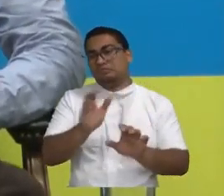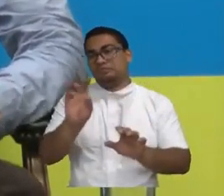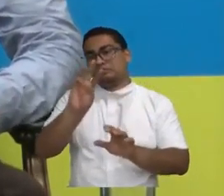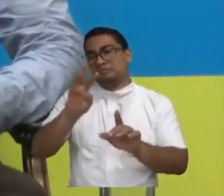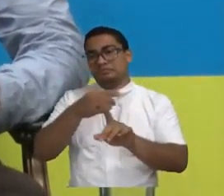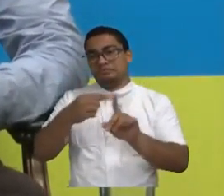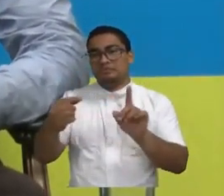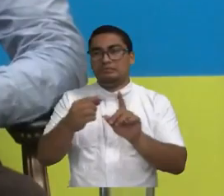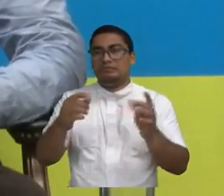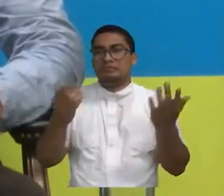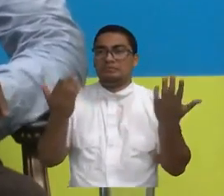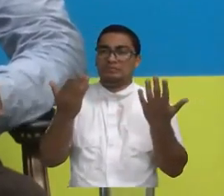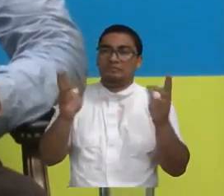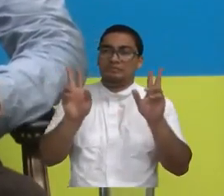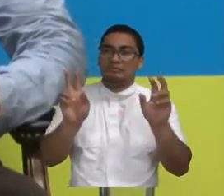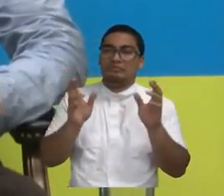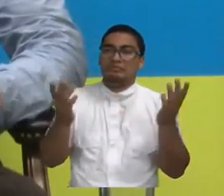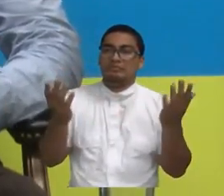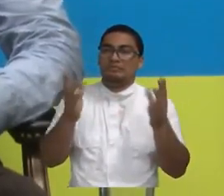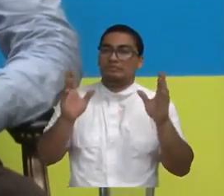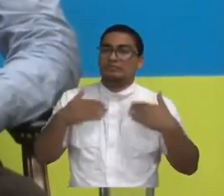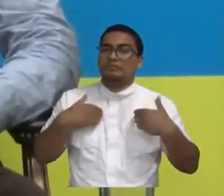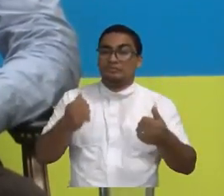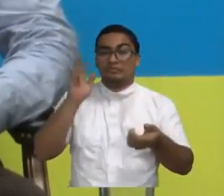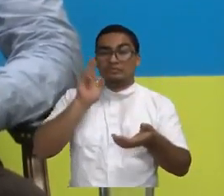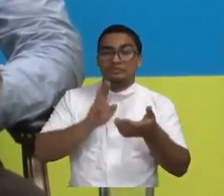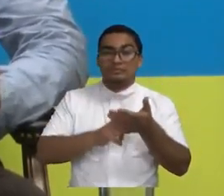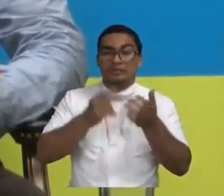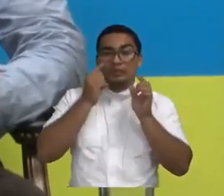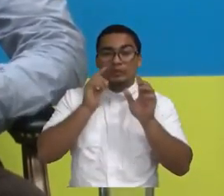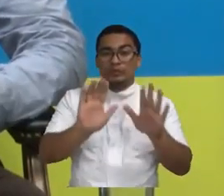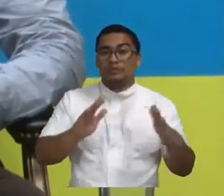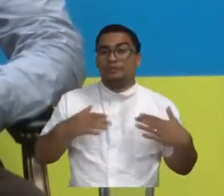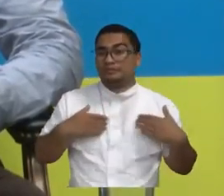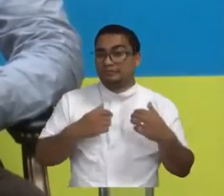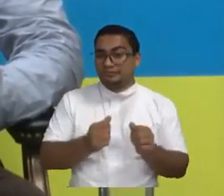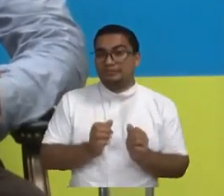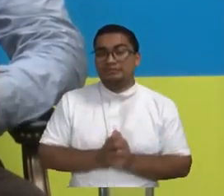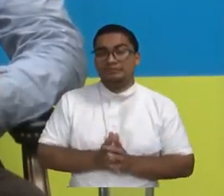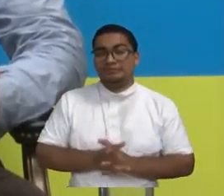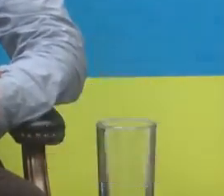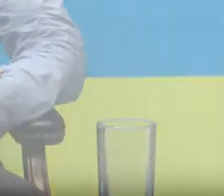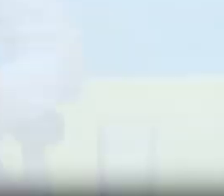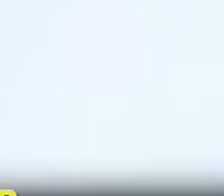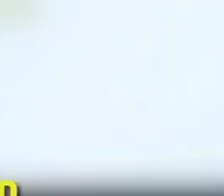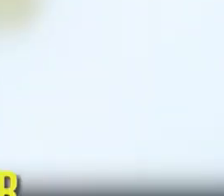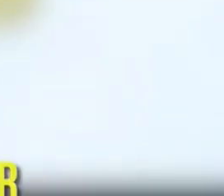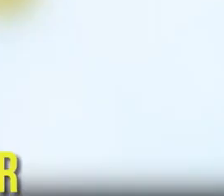media, para seguir conversando sobre temas de salud. Recuerde que prevenir también es salud.